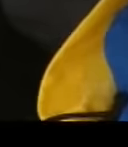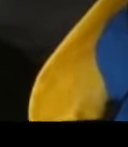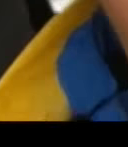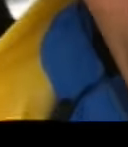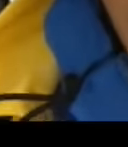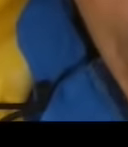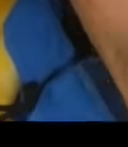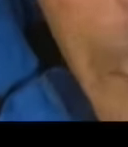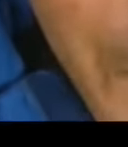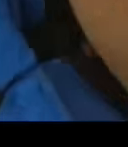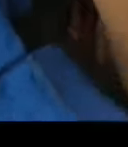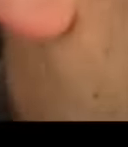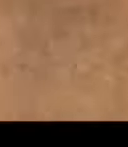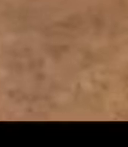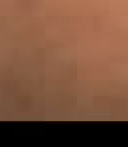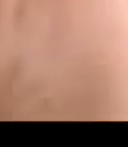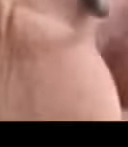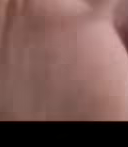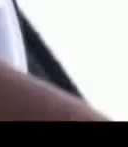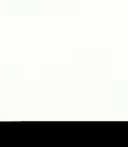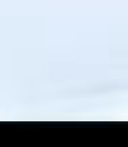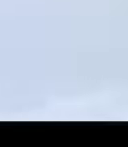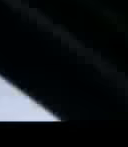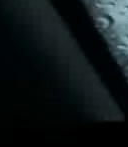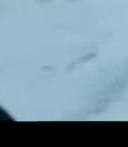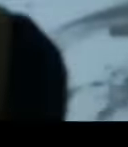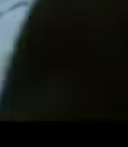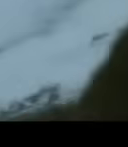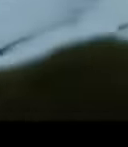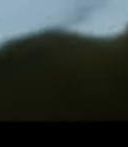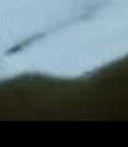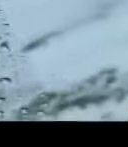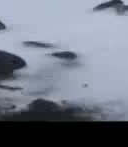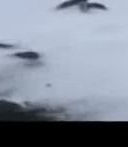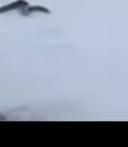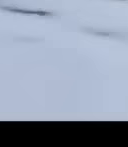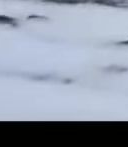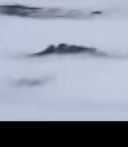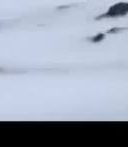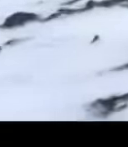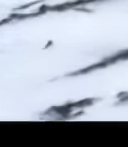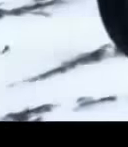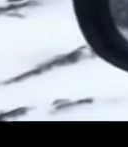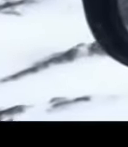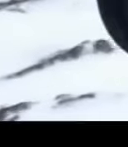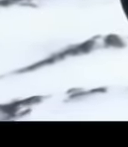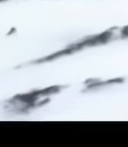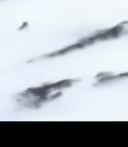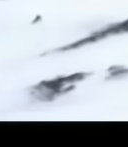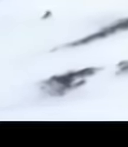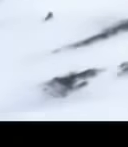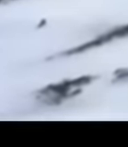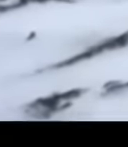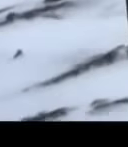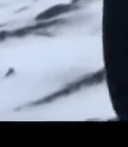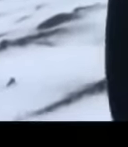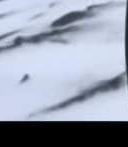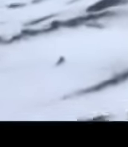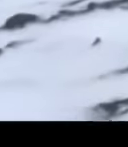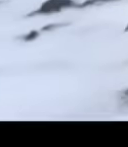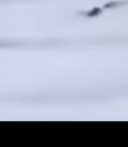Tenemos que pasar una parte miedosa para llegar al refugio que está a pocos metros allá arriba. Y si se nos resbala, y está muy